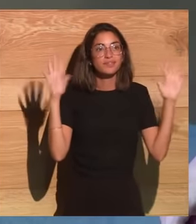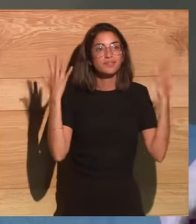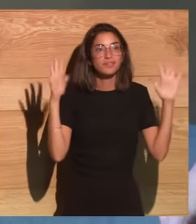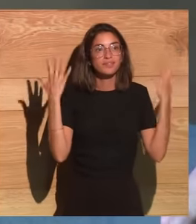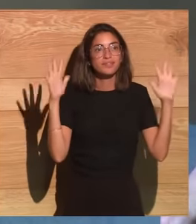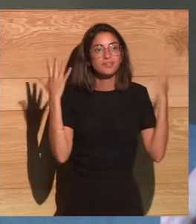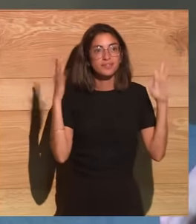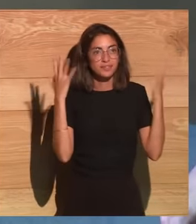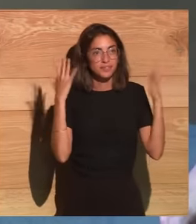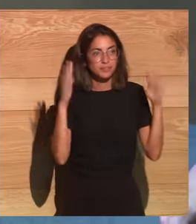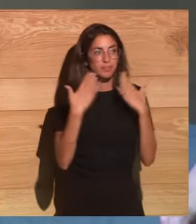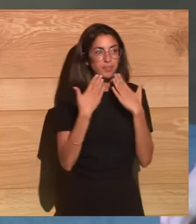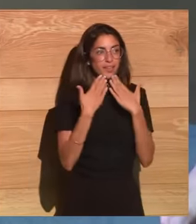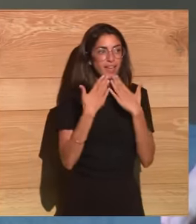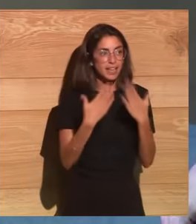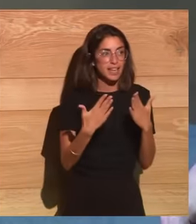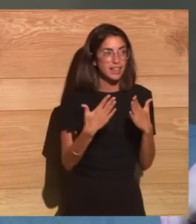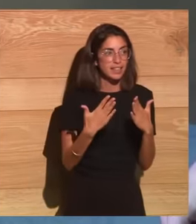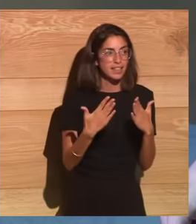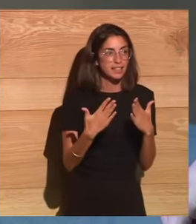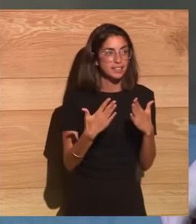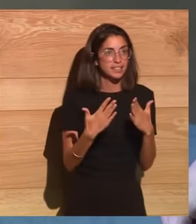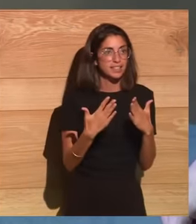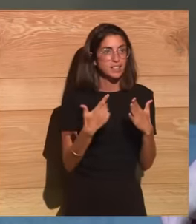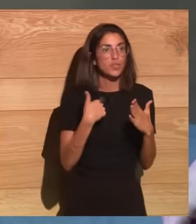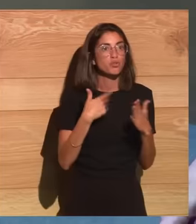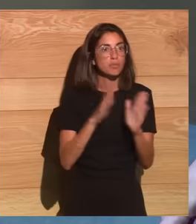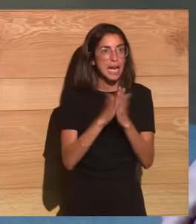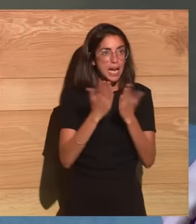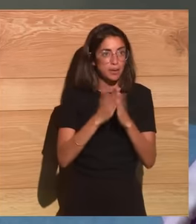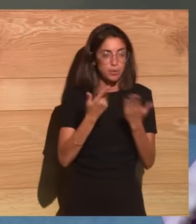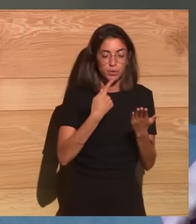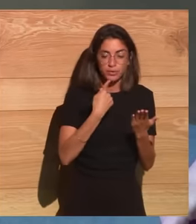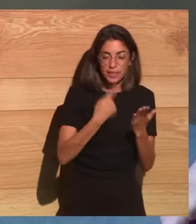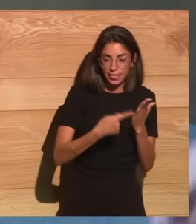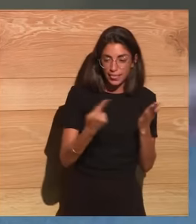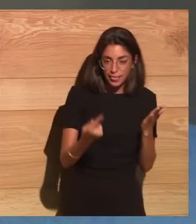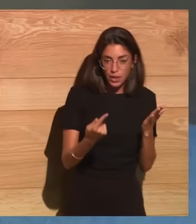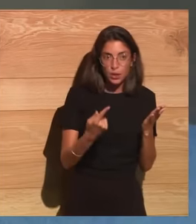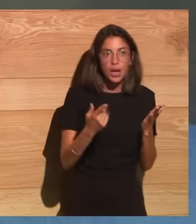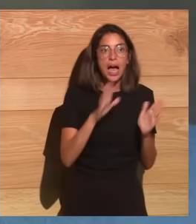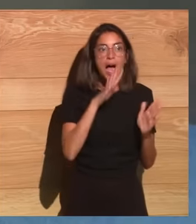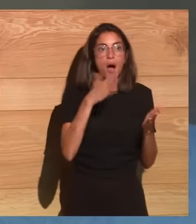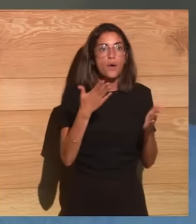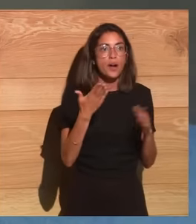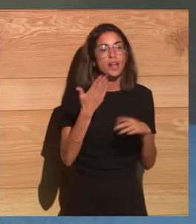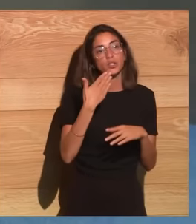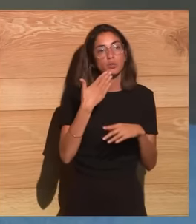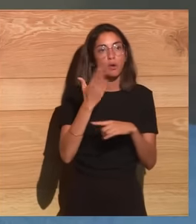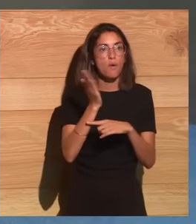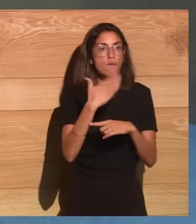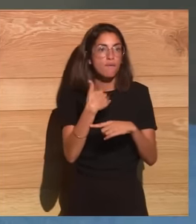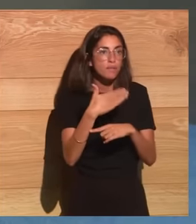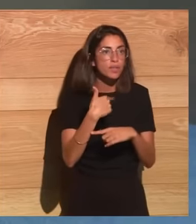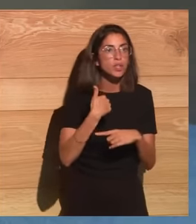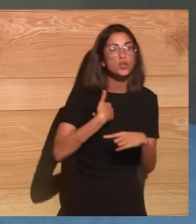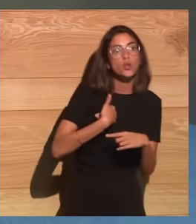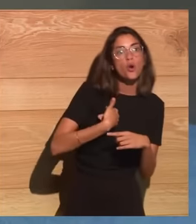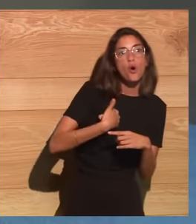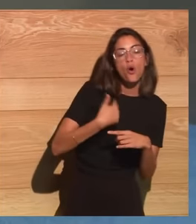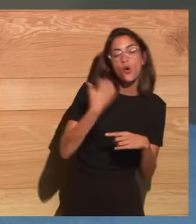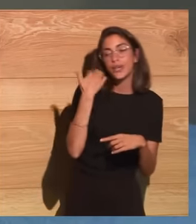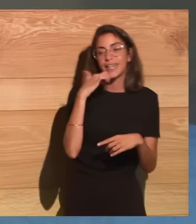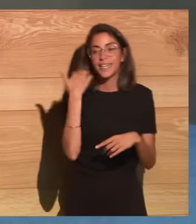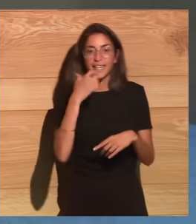Pero, y es otra de las cosas que digo en el libro, pero no vale hacer una bandera de Yesu y Rarí,